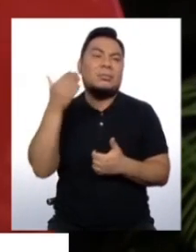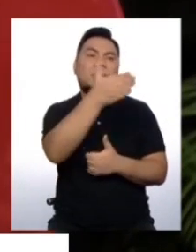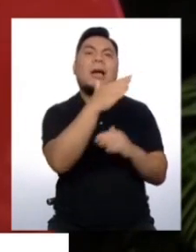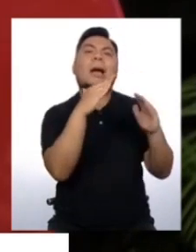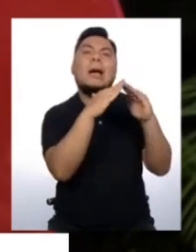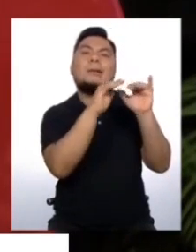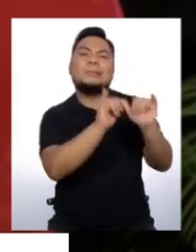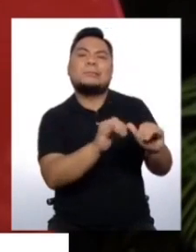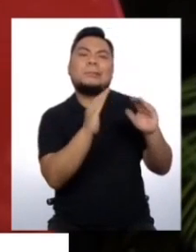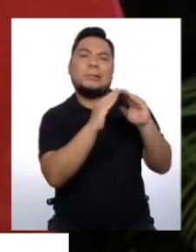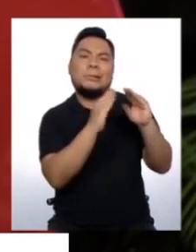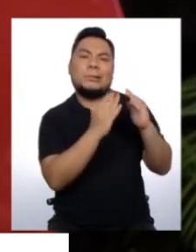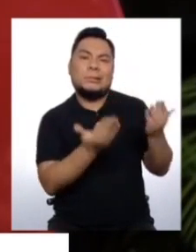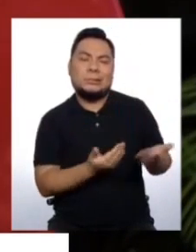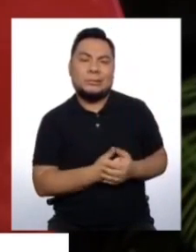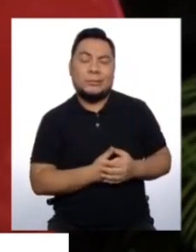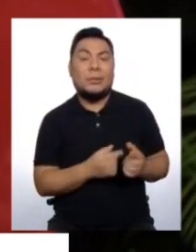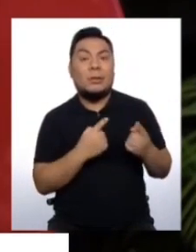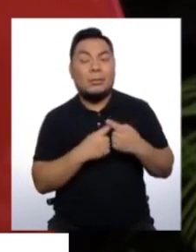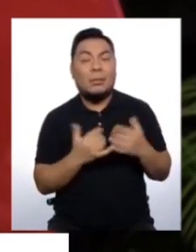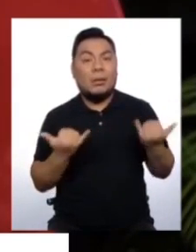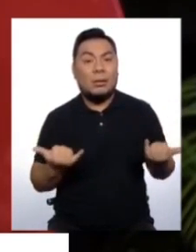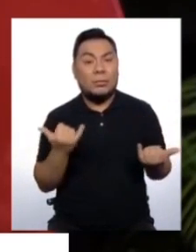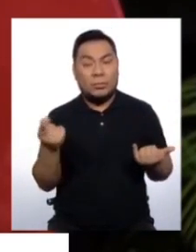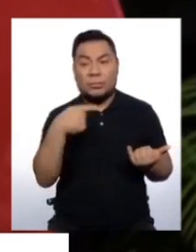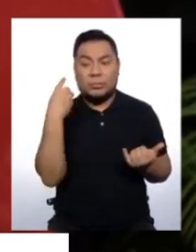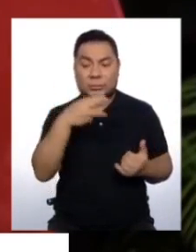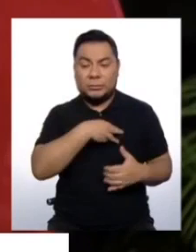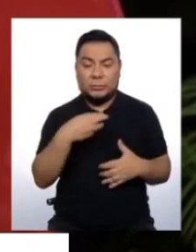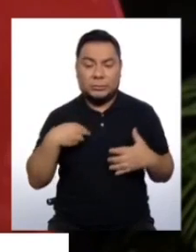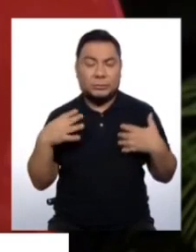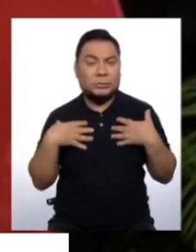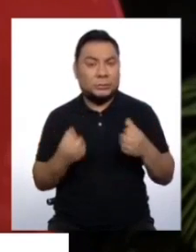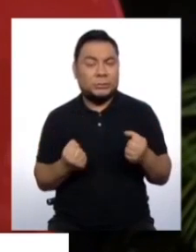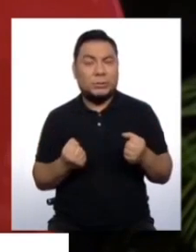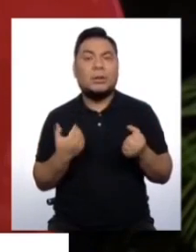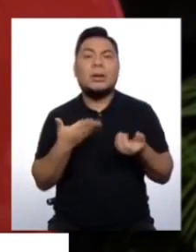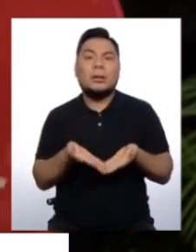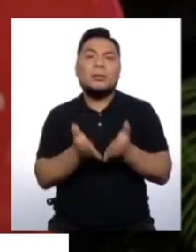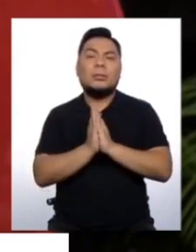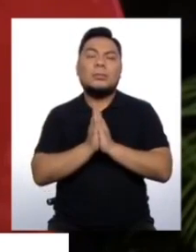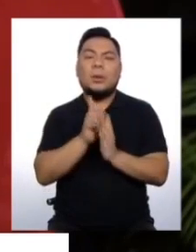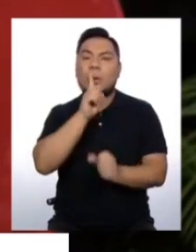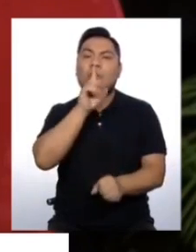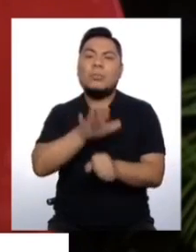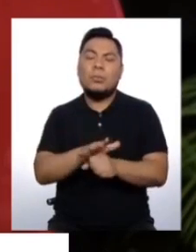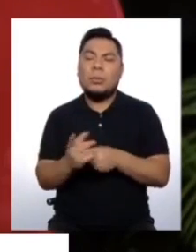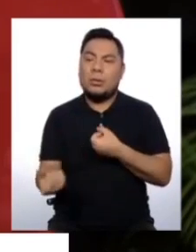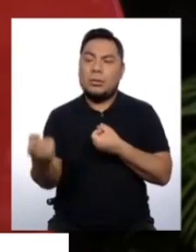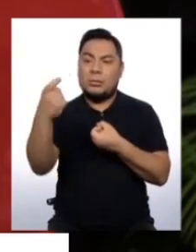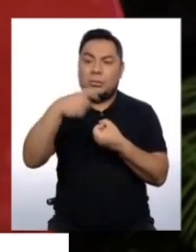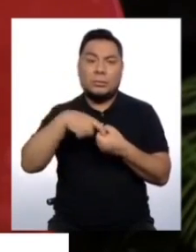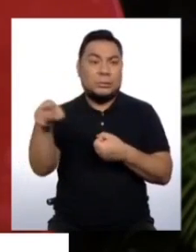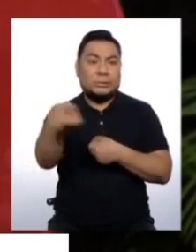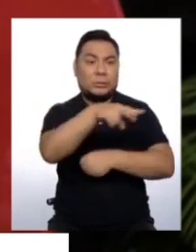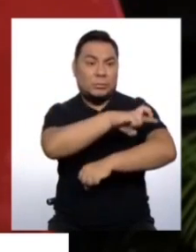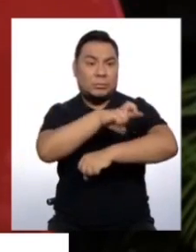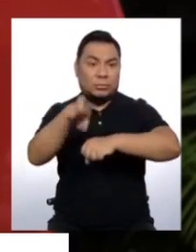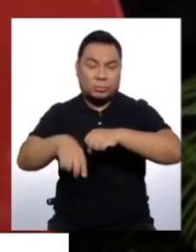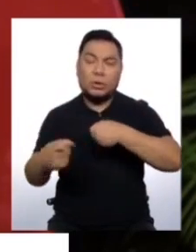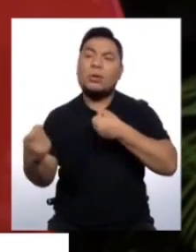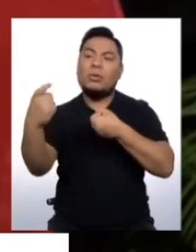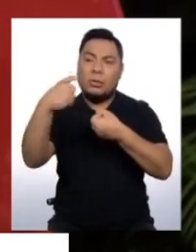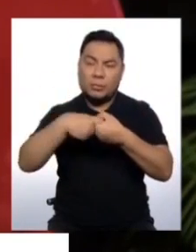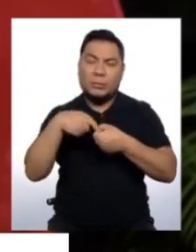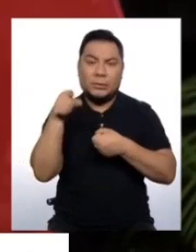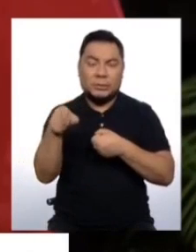domicilio. El Ministerio de Salud también está pidiendo el compromiso de incorporación de esos profesionales para